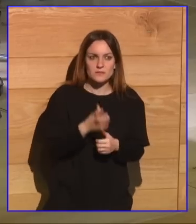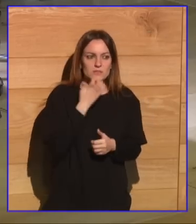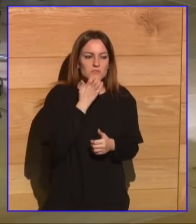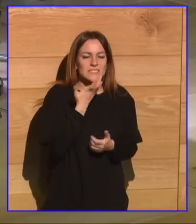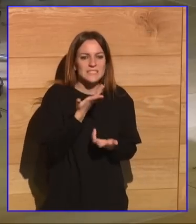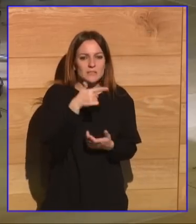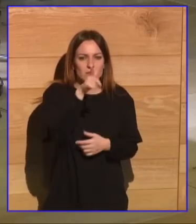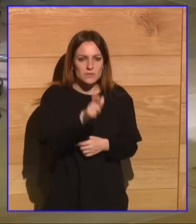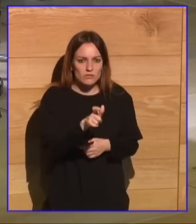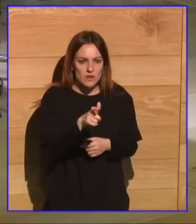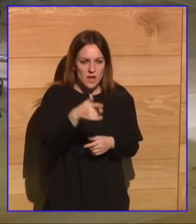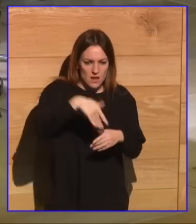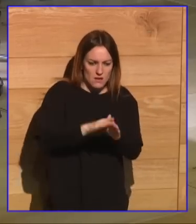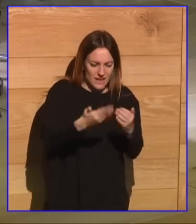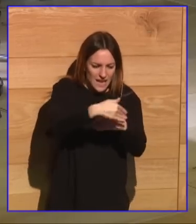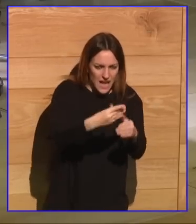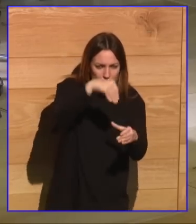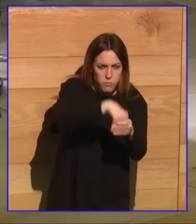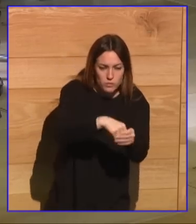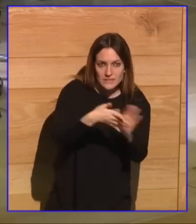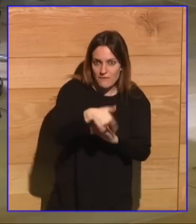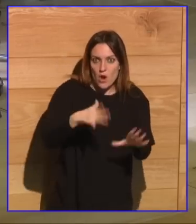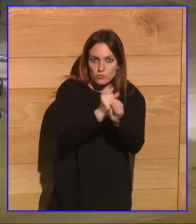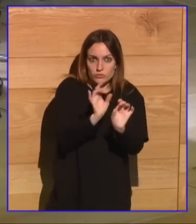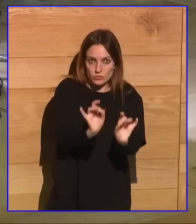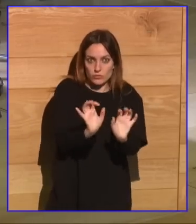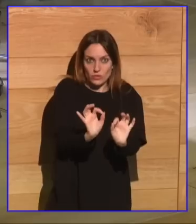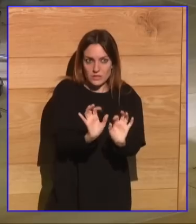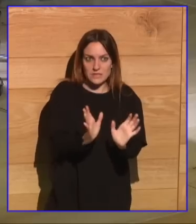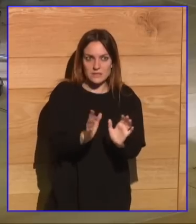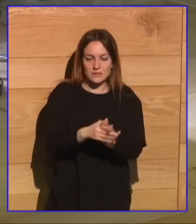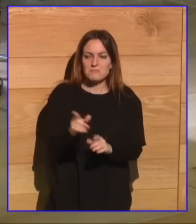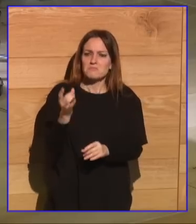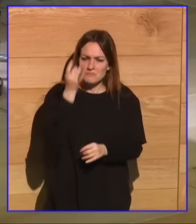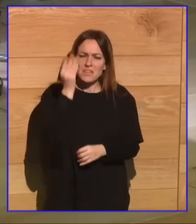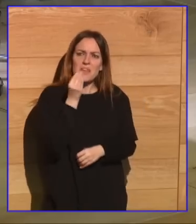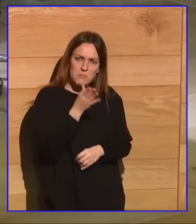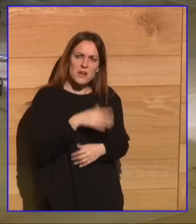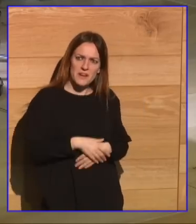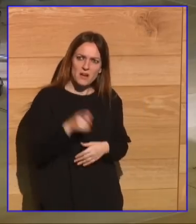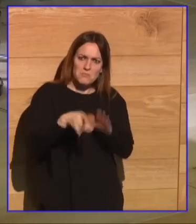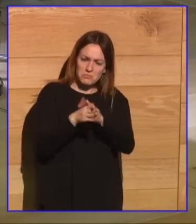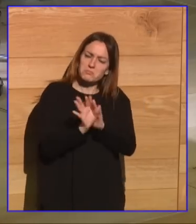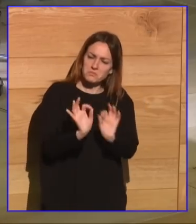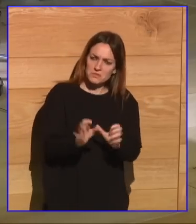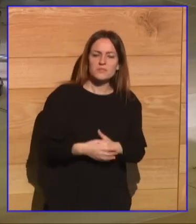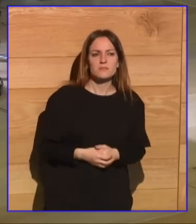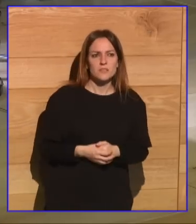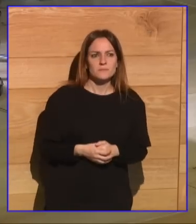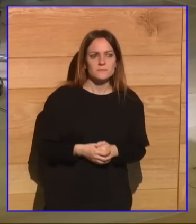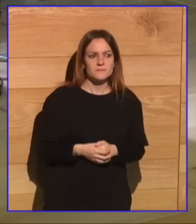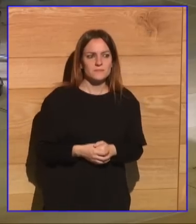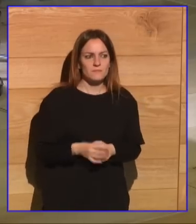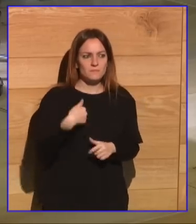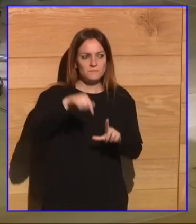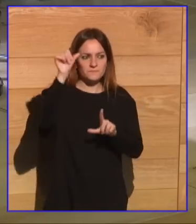una caja, pues muy posiblemente va a estar oscuro. Pero ha habido... Qué buena idea, tira por ahí, ¿eh? Eso es... yo haría la misma película,